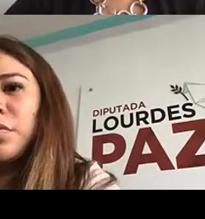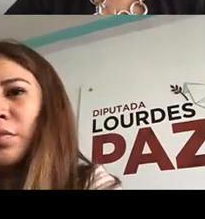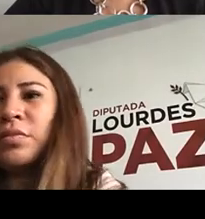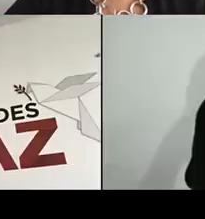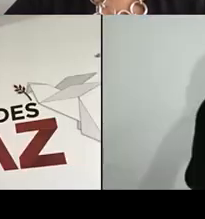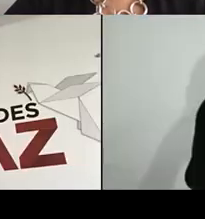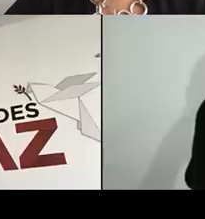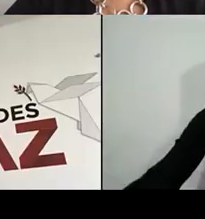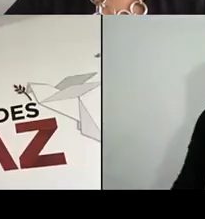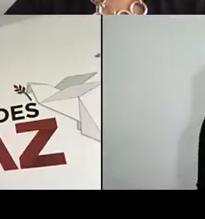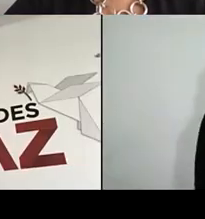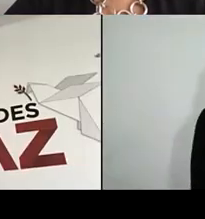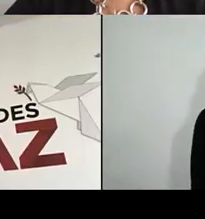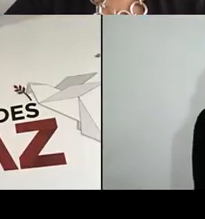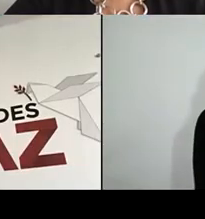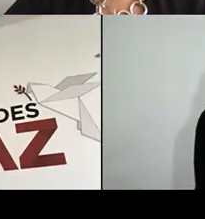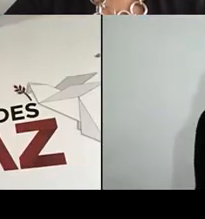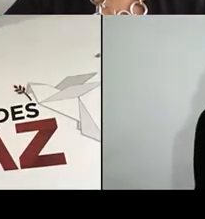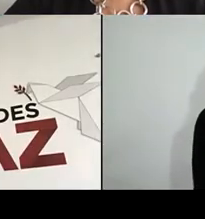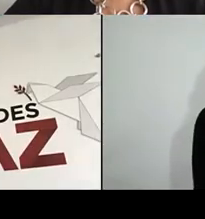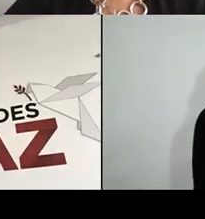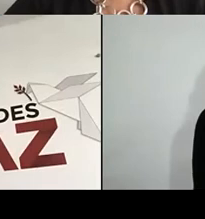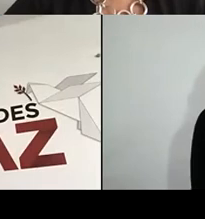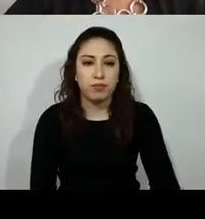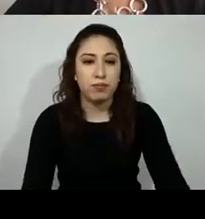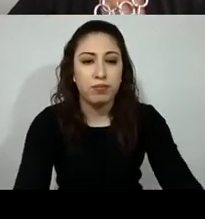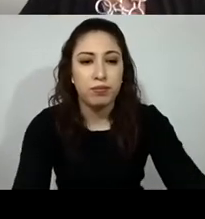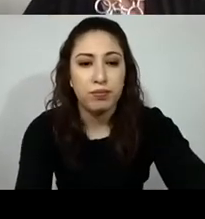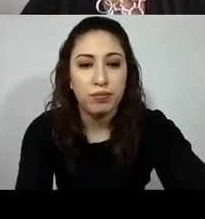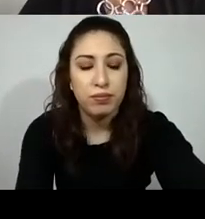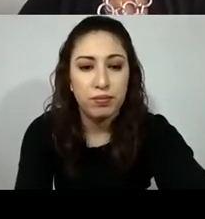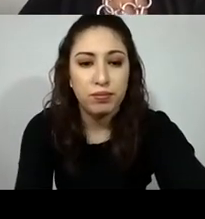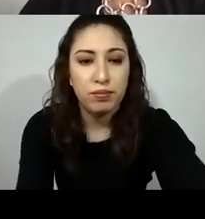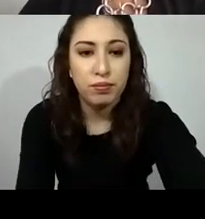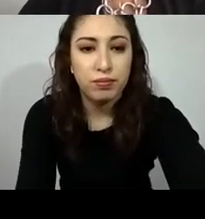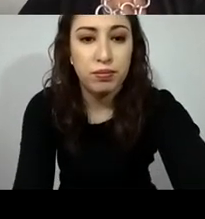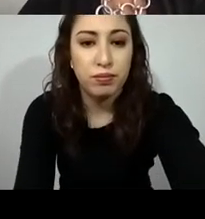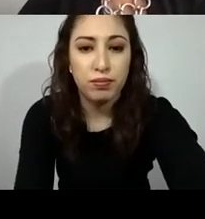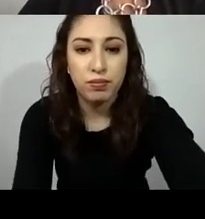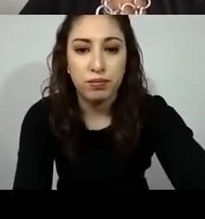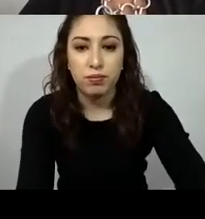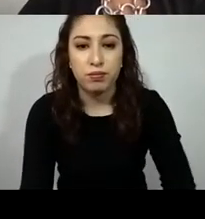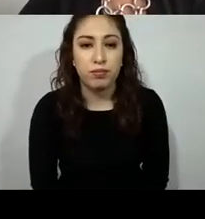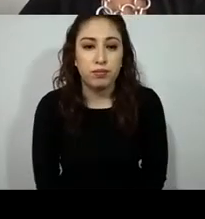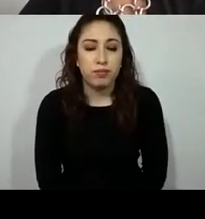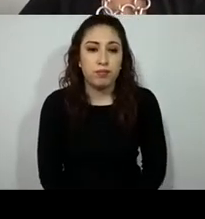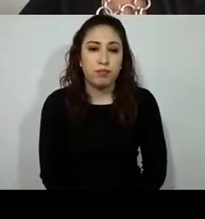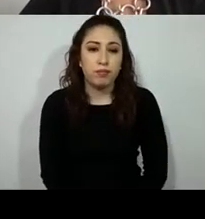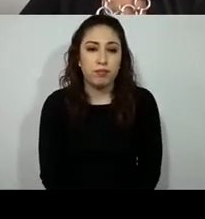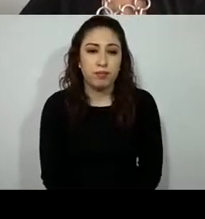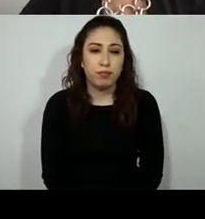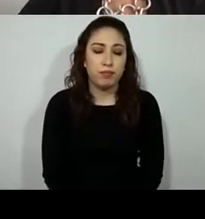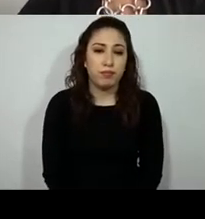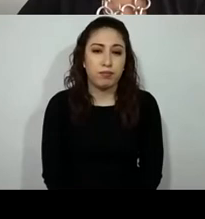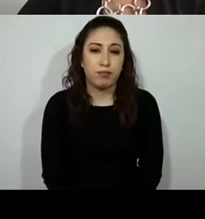y que debe tomarse mucha seriedad, con mucha, y más si es alguien